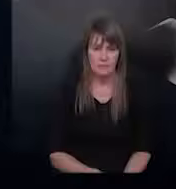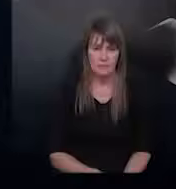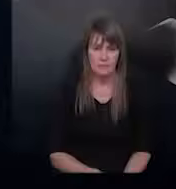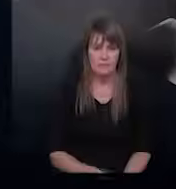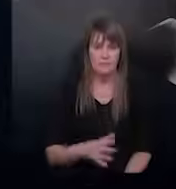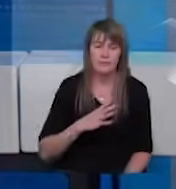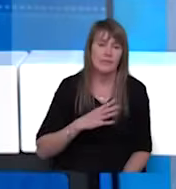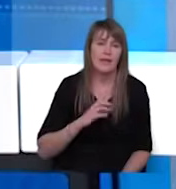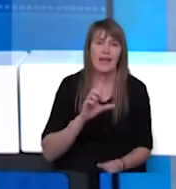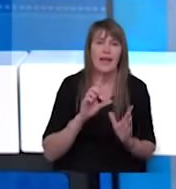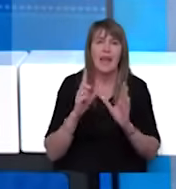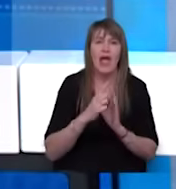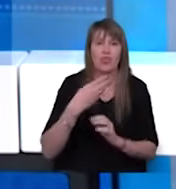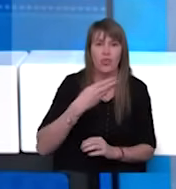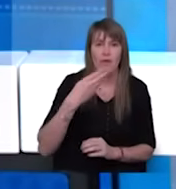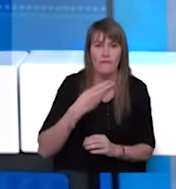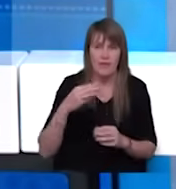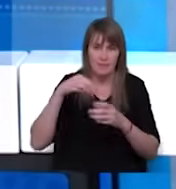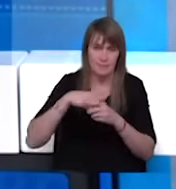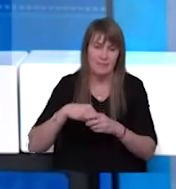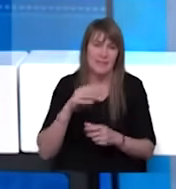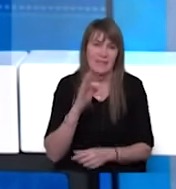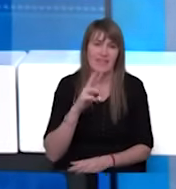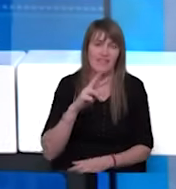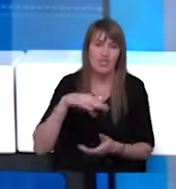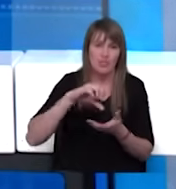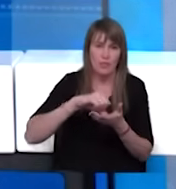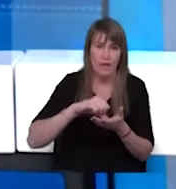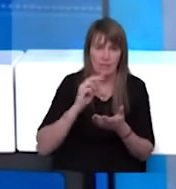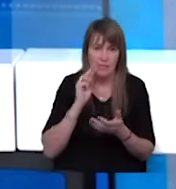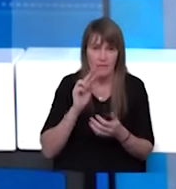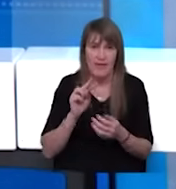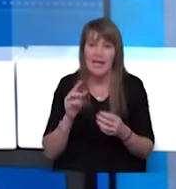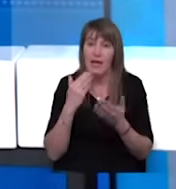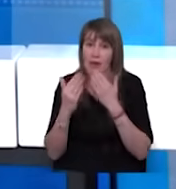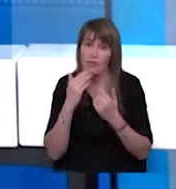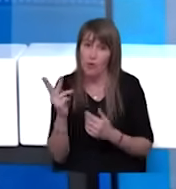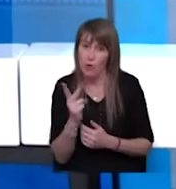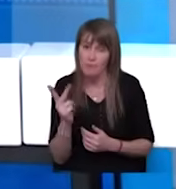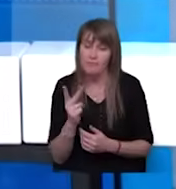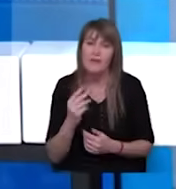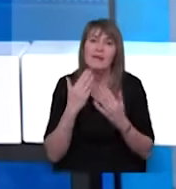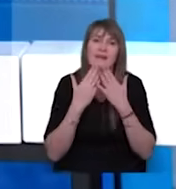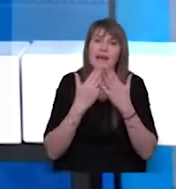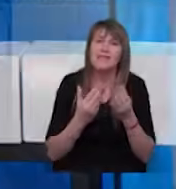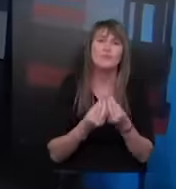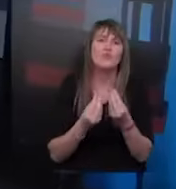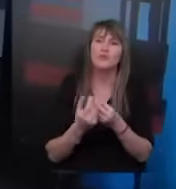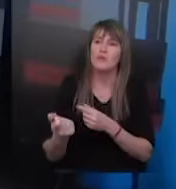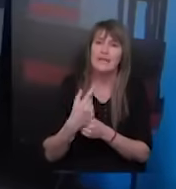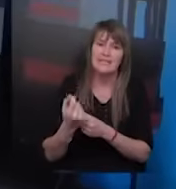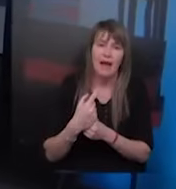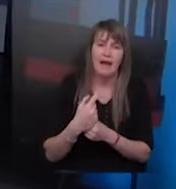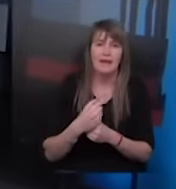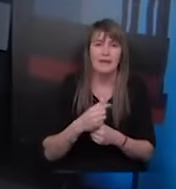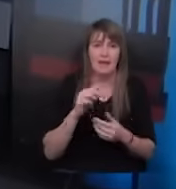Aquí en Lado B, en la pantalla de TV Ciudad, estoy conversando con Antonio Ladra, Marcelo Estefanell. Quiero agradecer también, hay un montón de mensajes. Quiero leer este